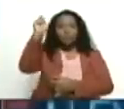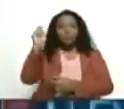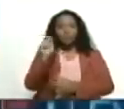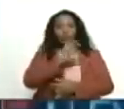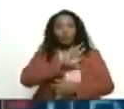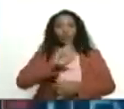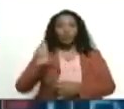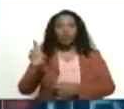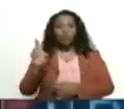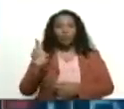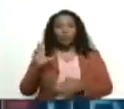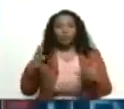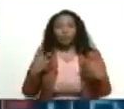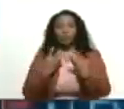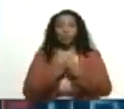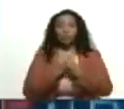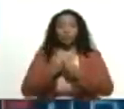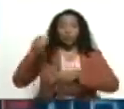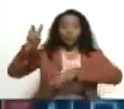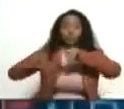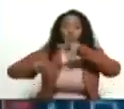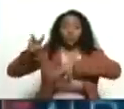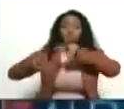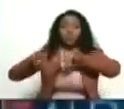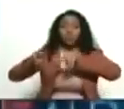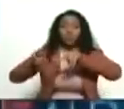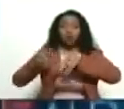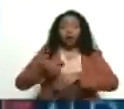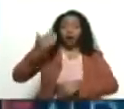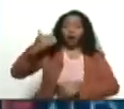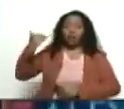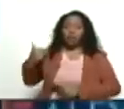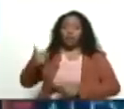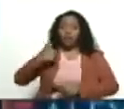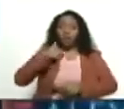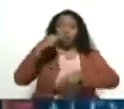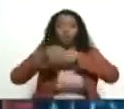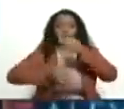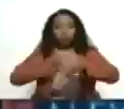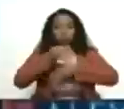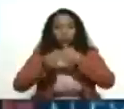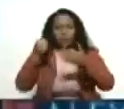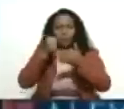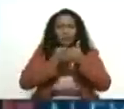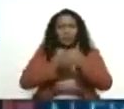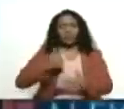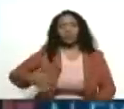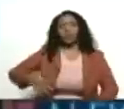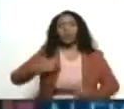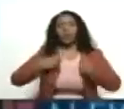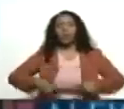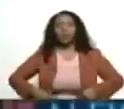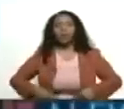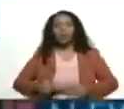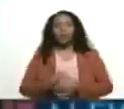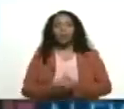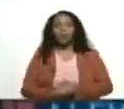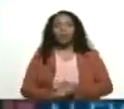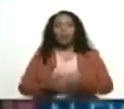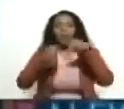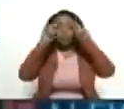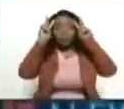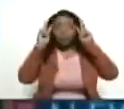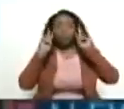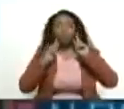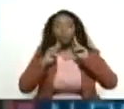República, a los compañeros ponentes que me antecedieron, luchadores de derechos humanos, juristas,